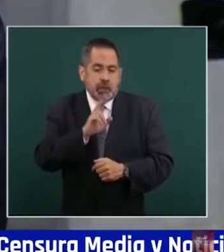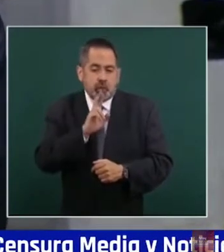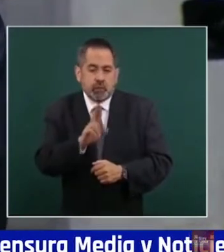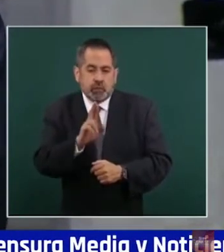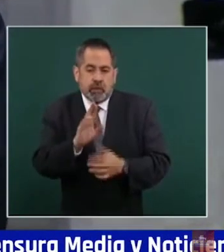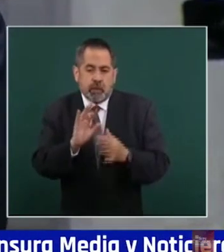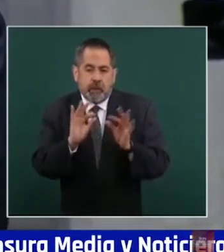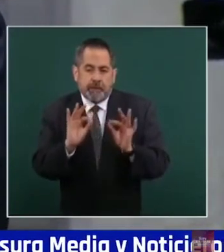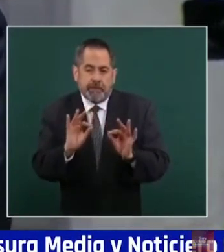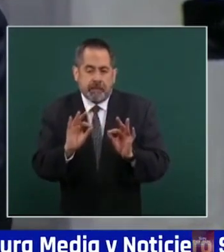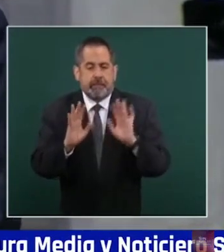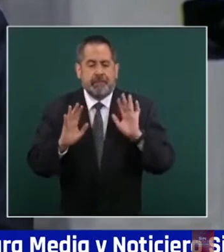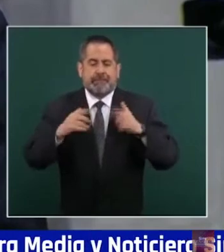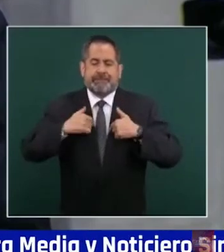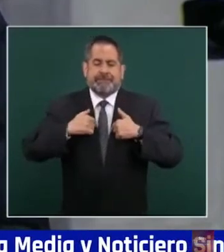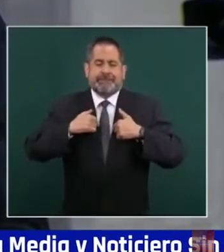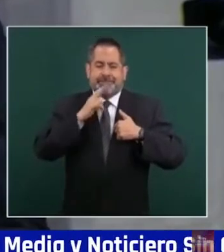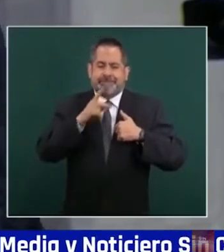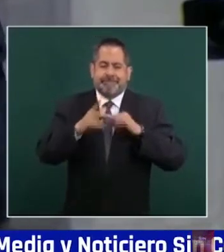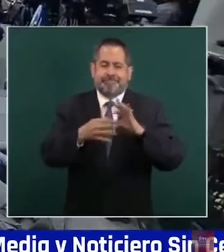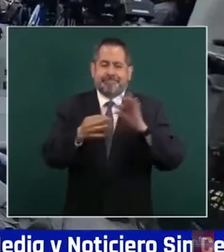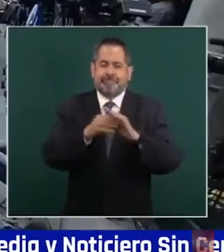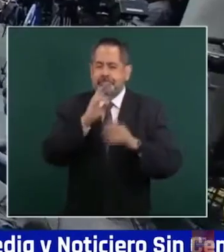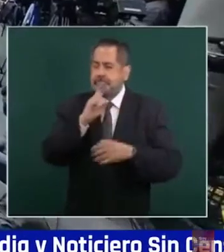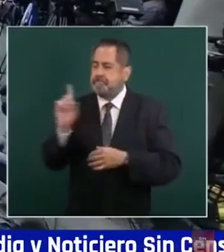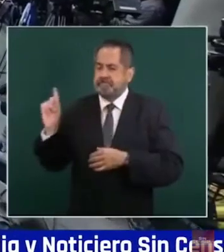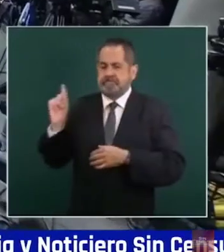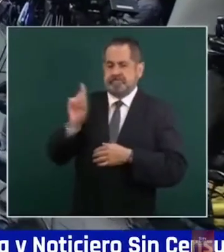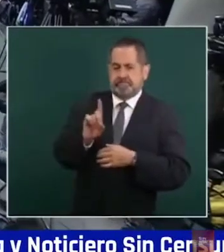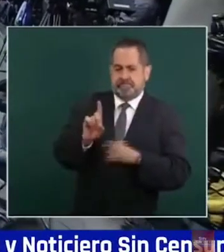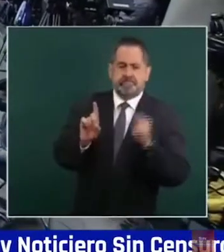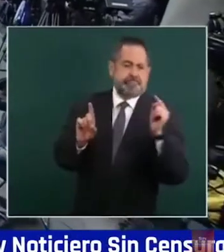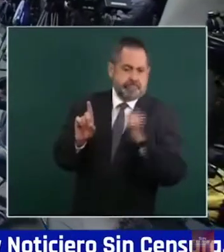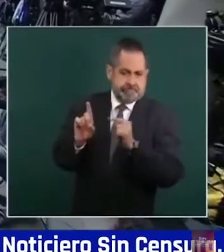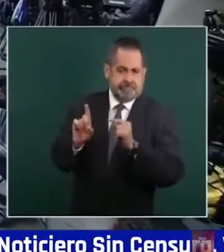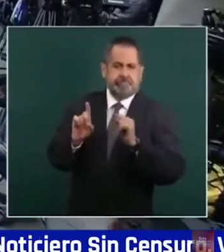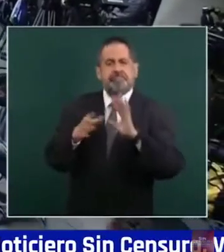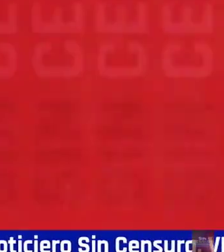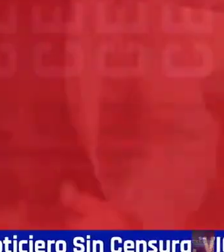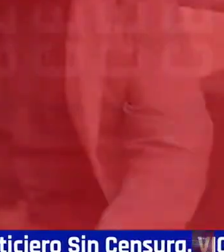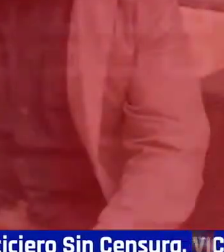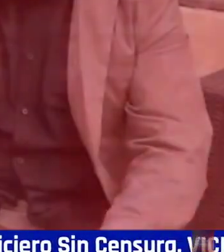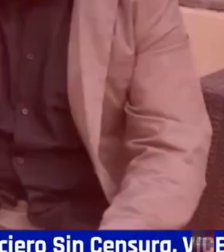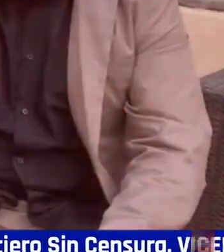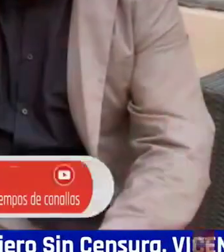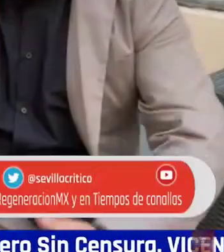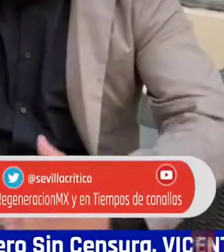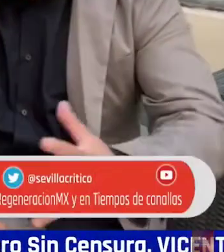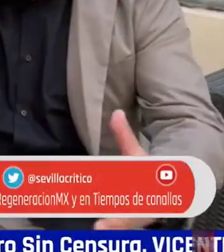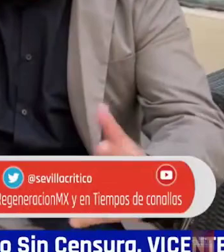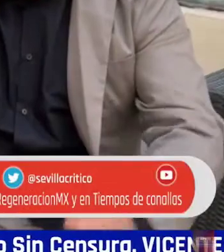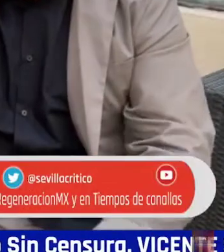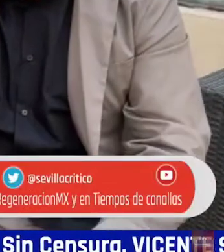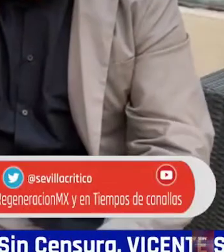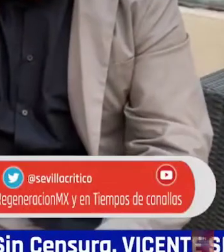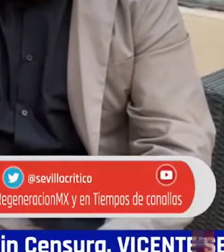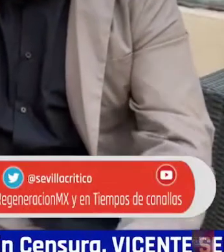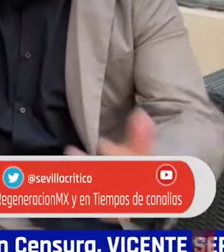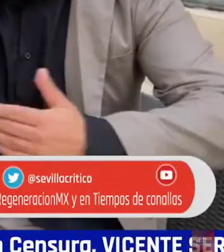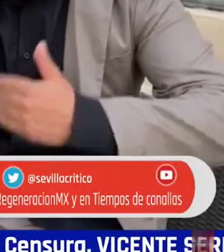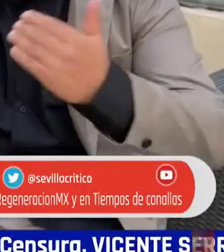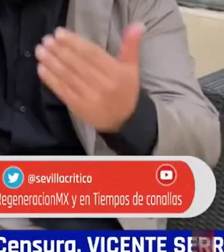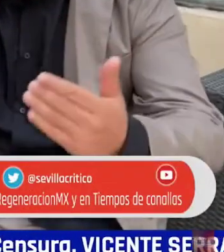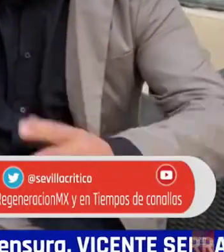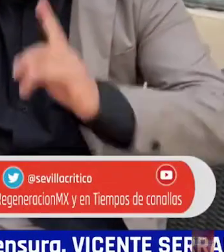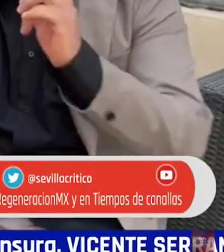cintura, con una mano en la cintura, están haciendo esta convocatoria y están saliendo periodistas independientes, sobre todo canales independientes,